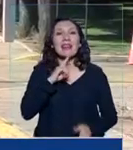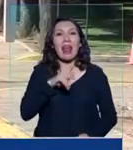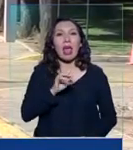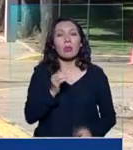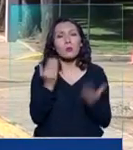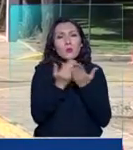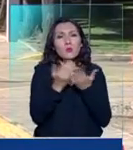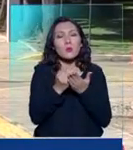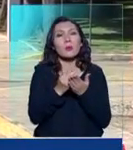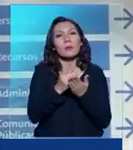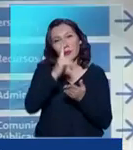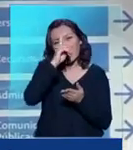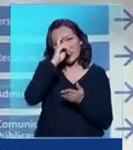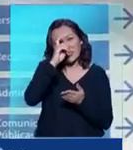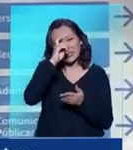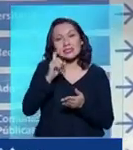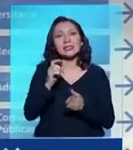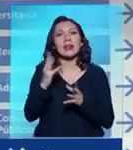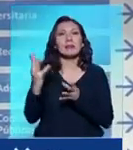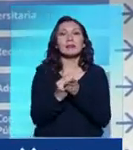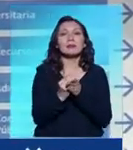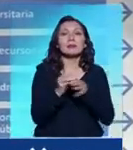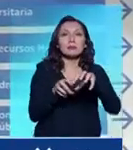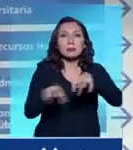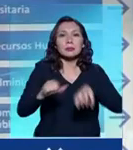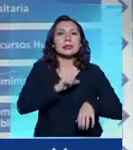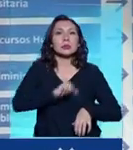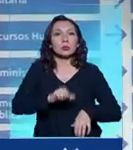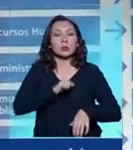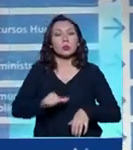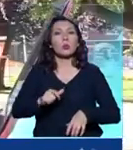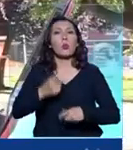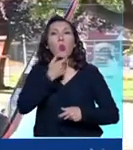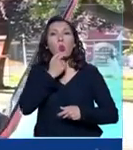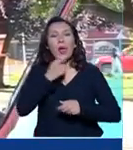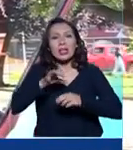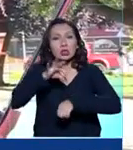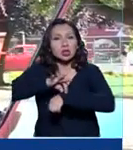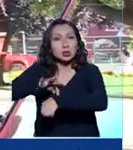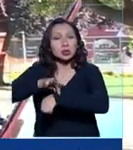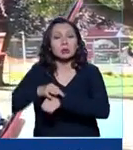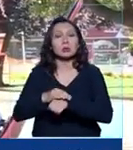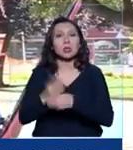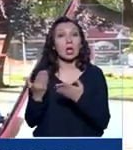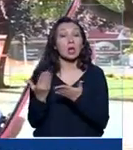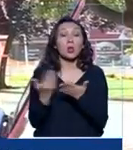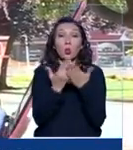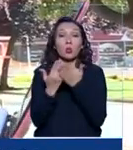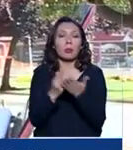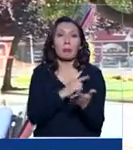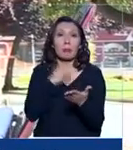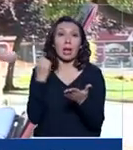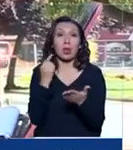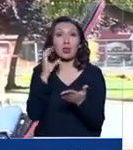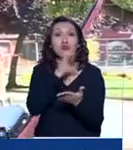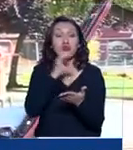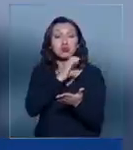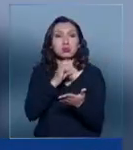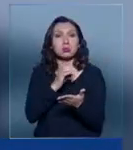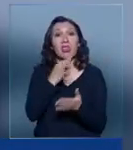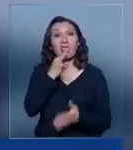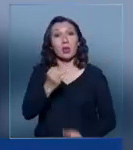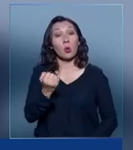Sucedió en el ramo Clínicas Integradas 3, que tenía los módulos de cirugía y traumatología. La estudiante reprobó el curso. Indica que la